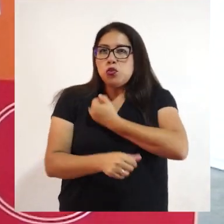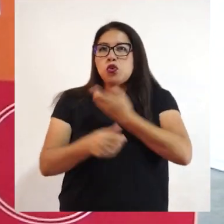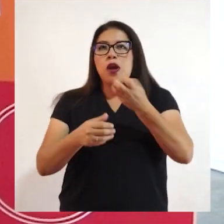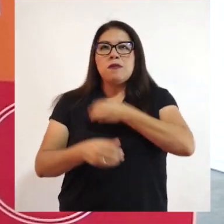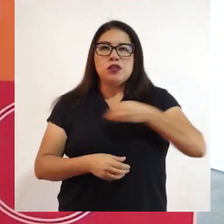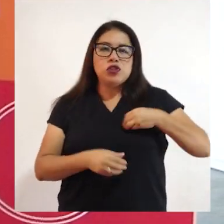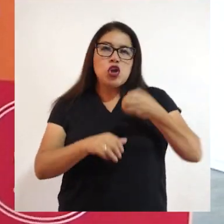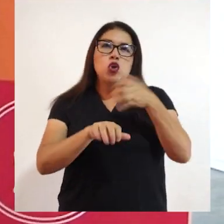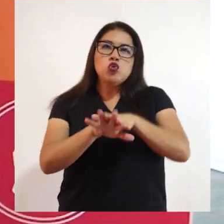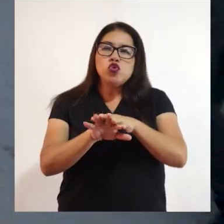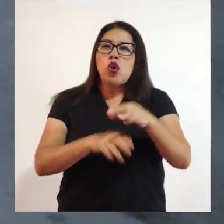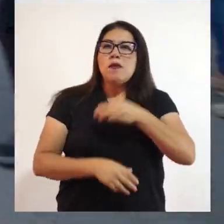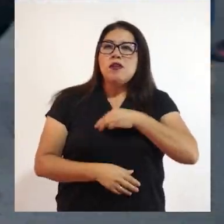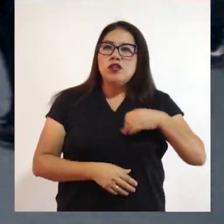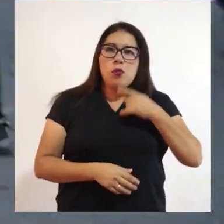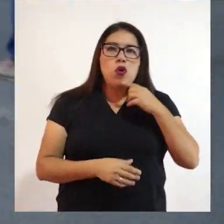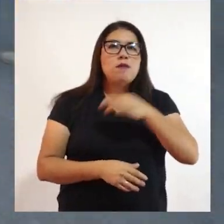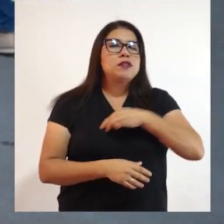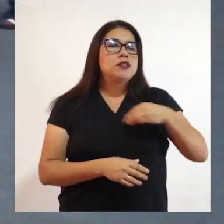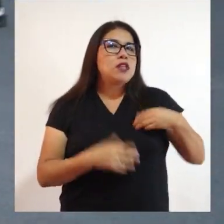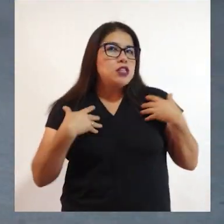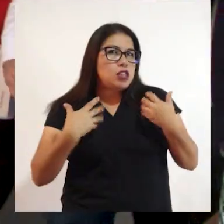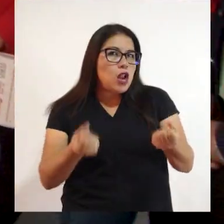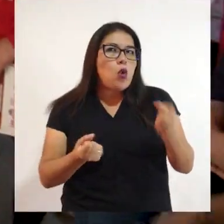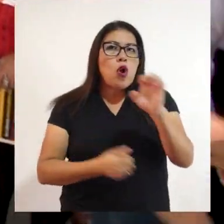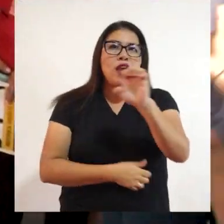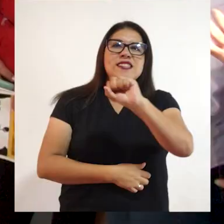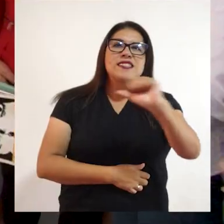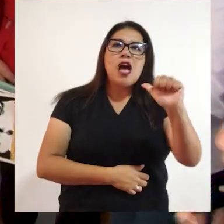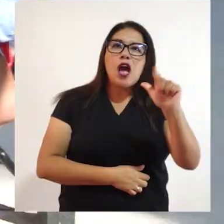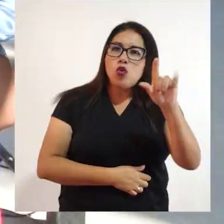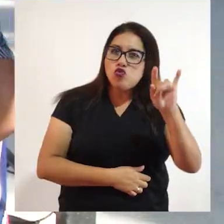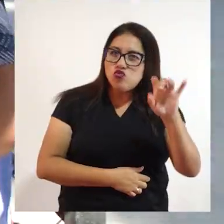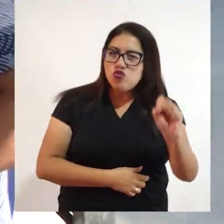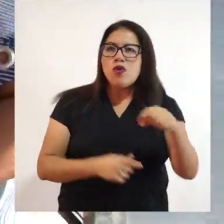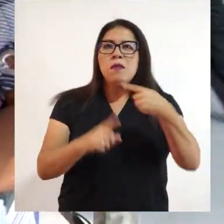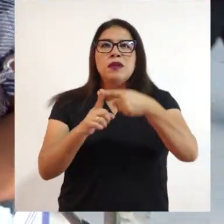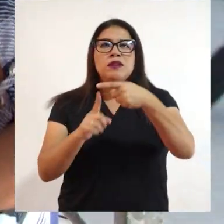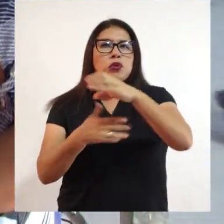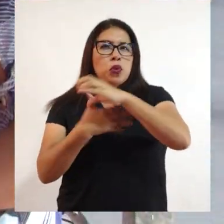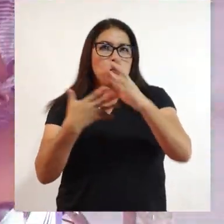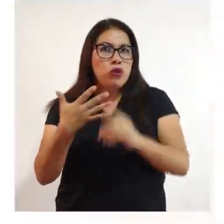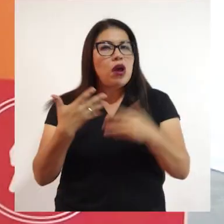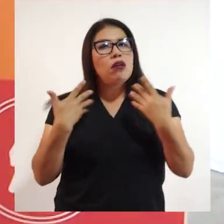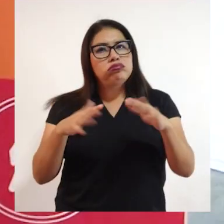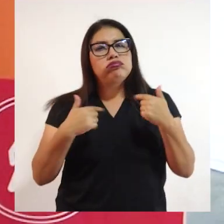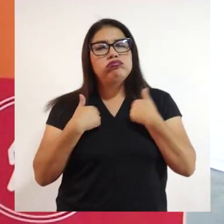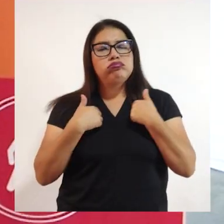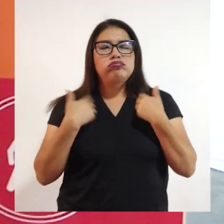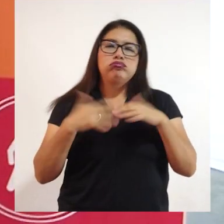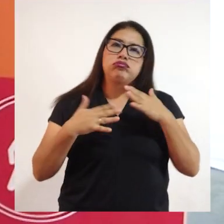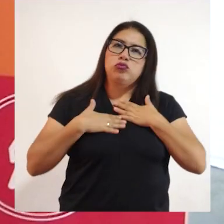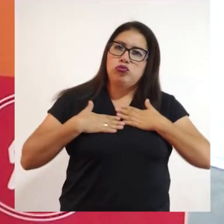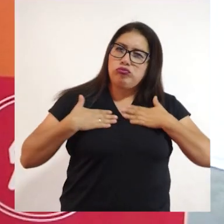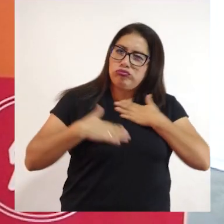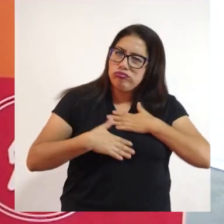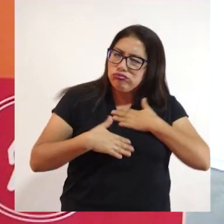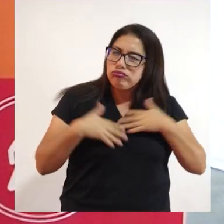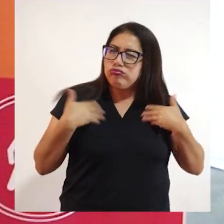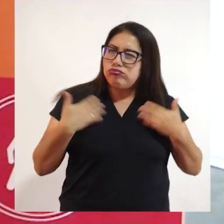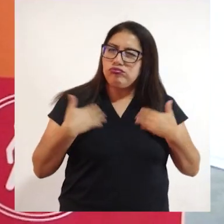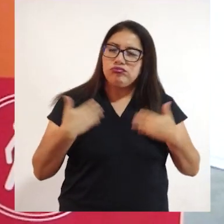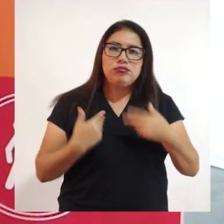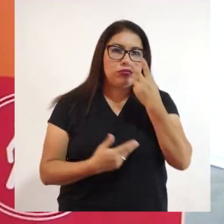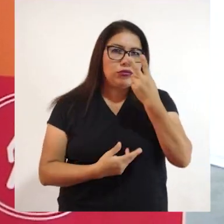el Ministerio de Inclusión, Ministerio de Mujer, Ministerio de Salud, Salud, de verdad, CONADIS, o sea, a mí me da gusto porque se está